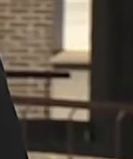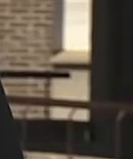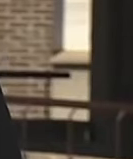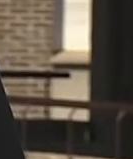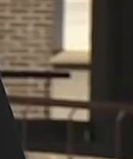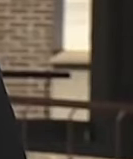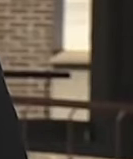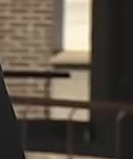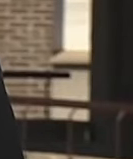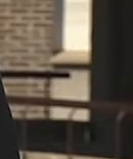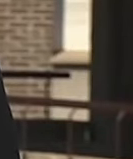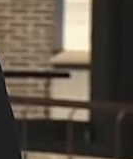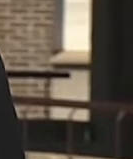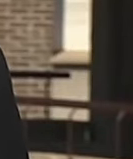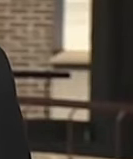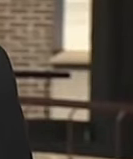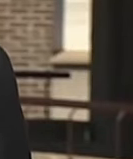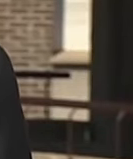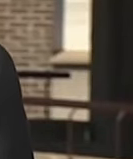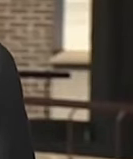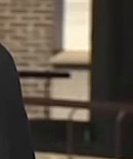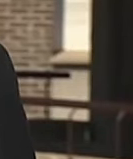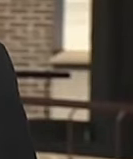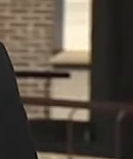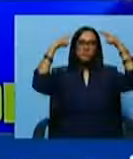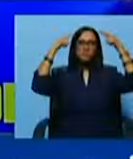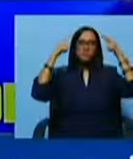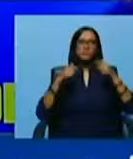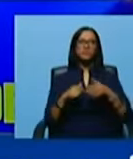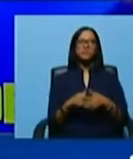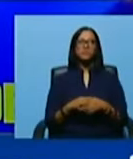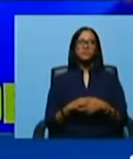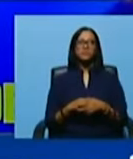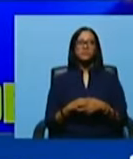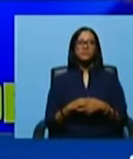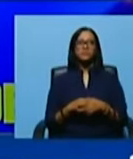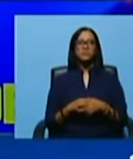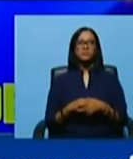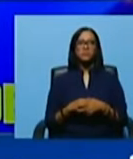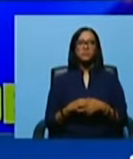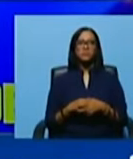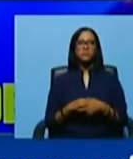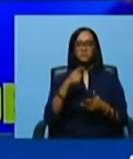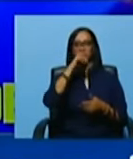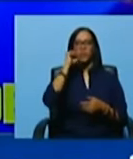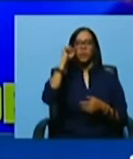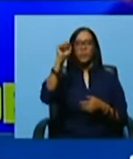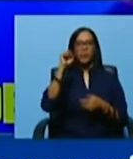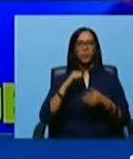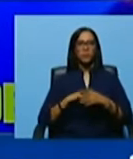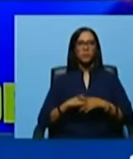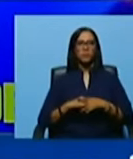moderada no Bueno vamos a esperar al recuento de votos dos meses después de que hayan sido las elección dos meses después de que la oposición